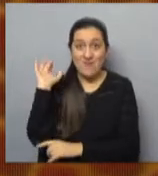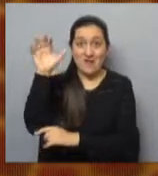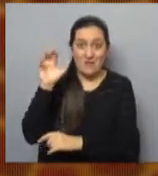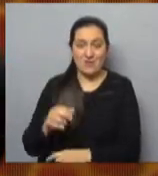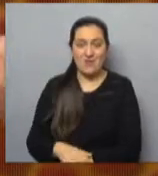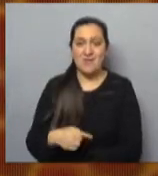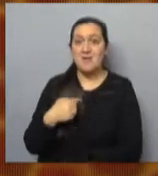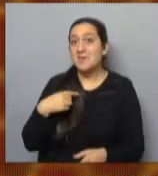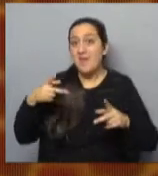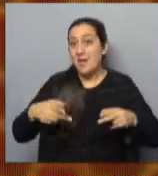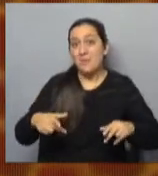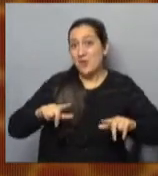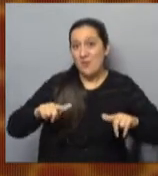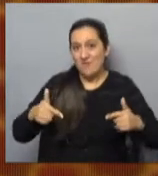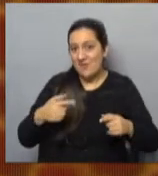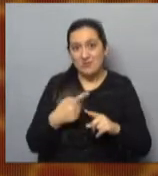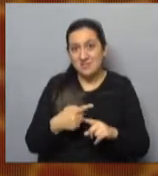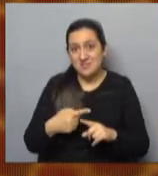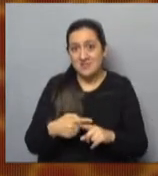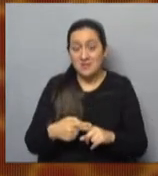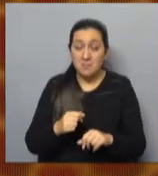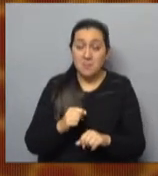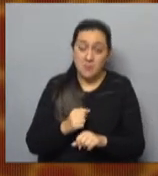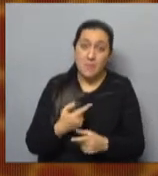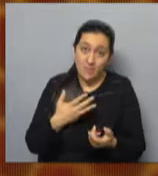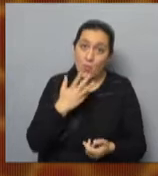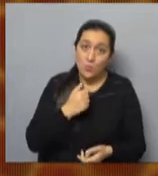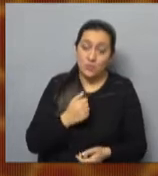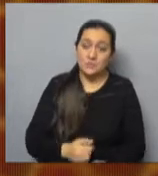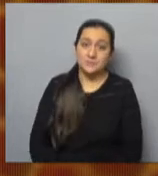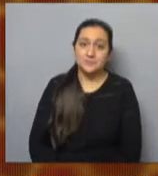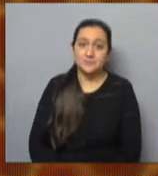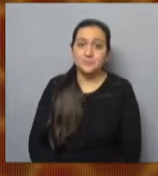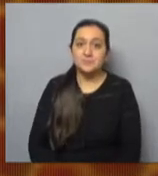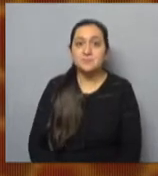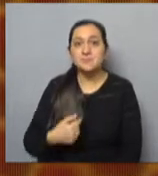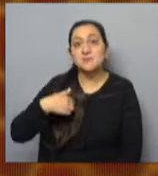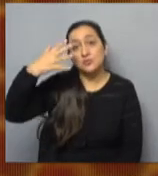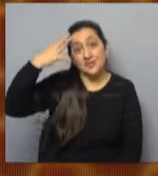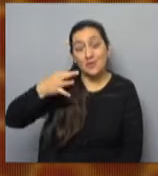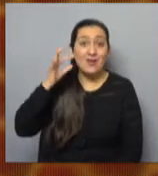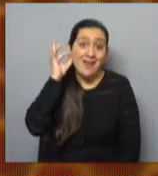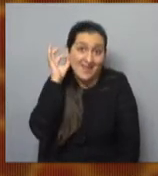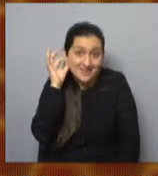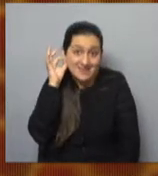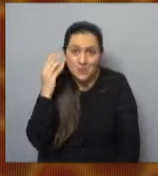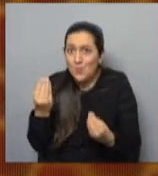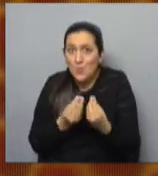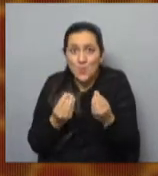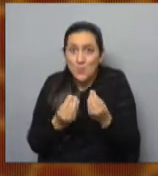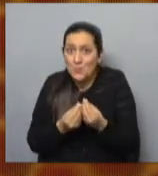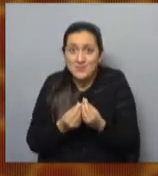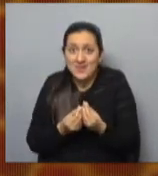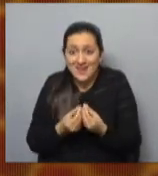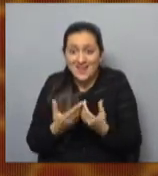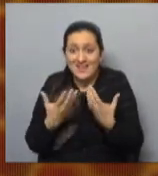el auge si no hubiese jugado lo sé yo creo que las niñas son muchas las niñas que quieren jugar